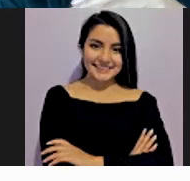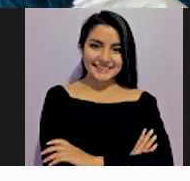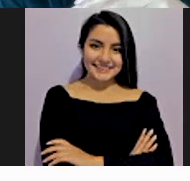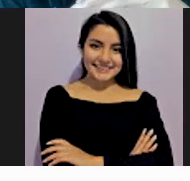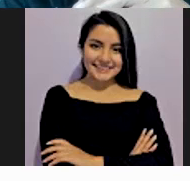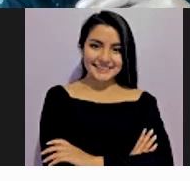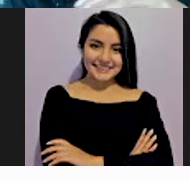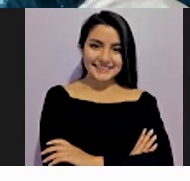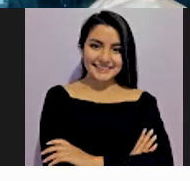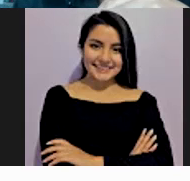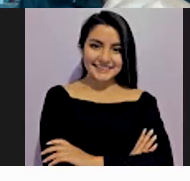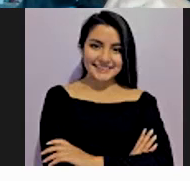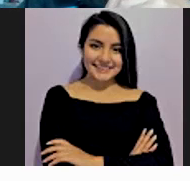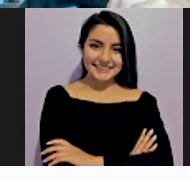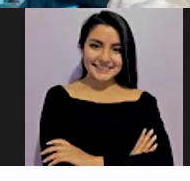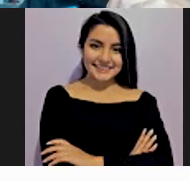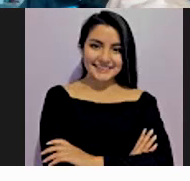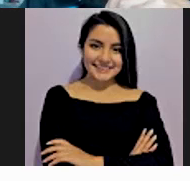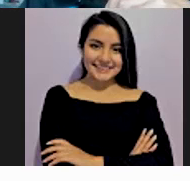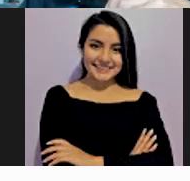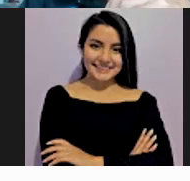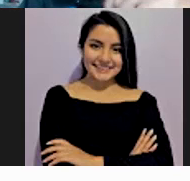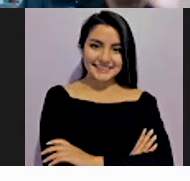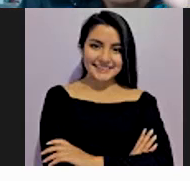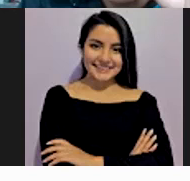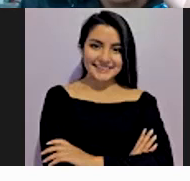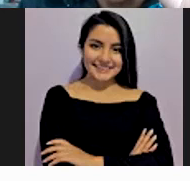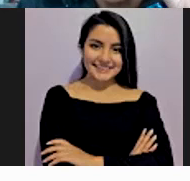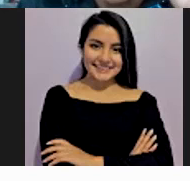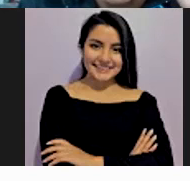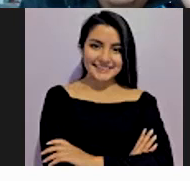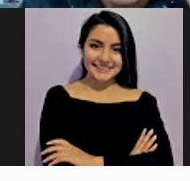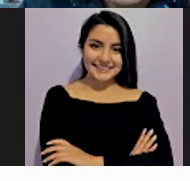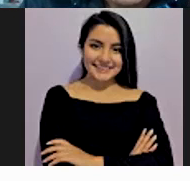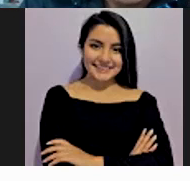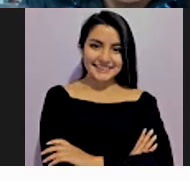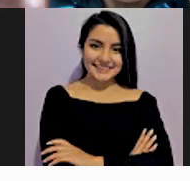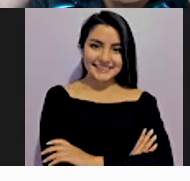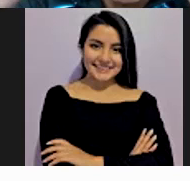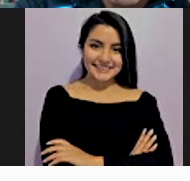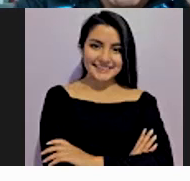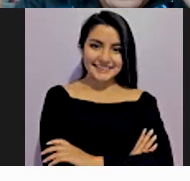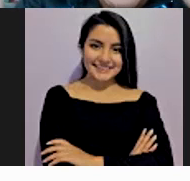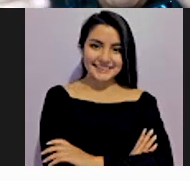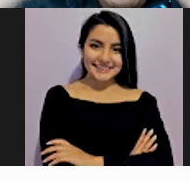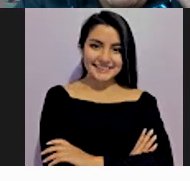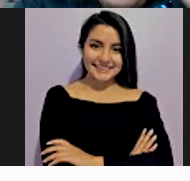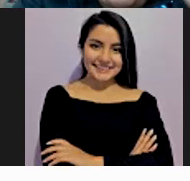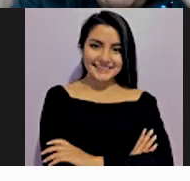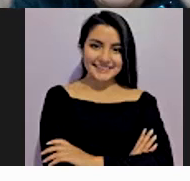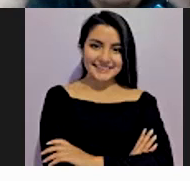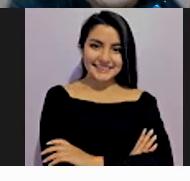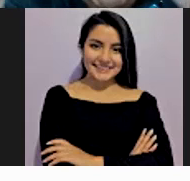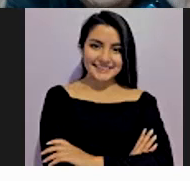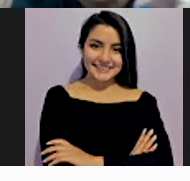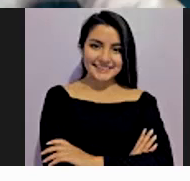complicado. Pero bueno, esperemos que la universal solución. Entonces, eso, un poquito para que usted vea que pronto dice, ¿por qué va muy lento? Muy cosas,